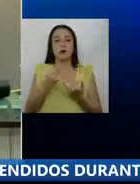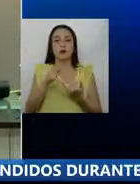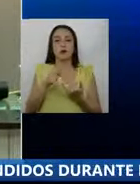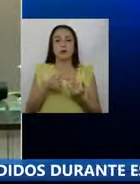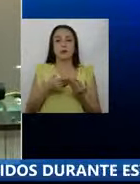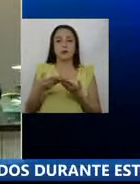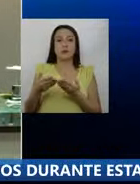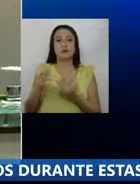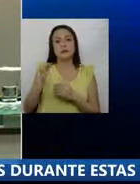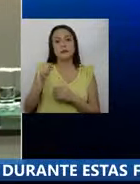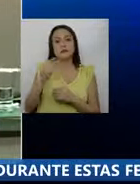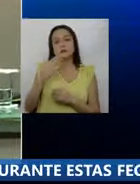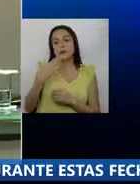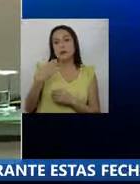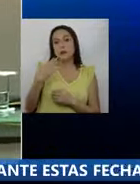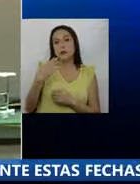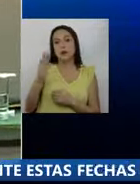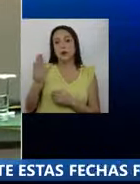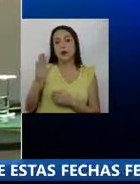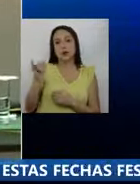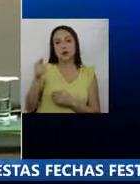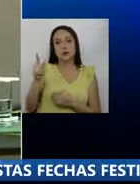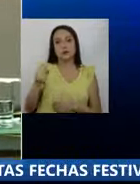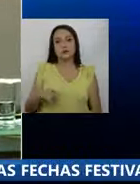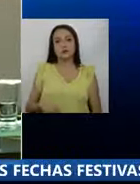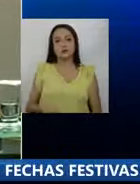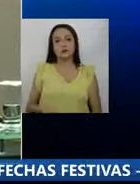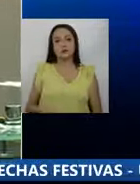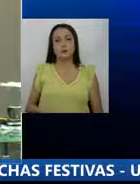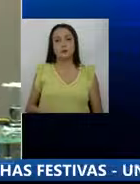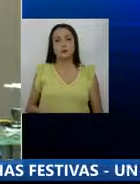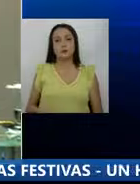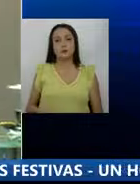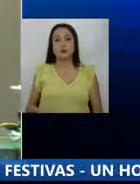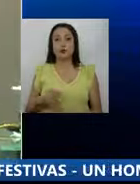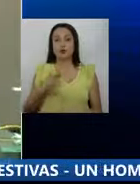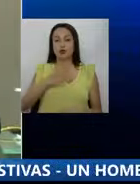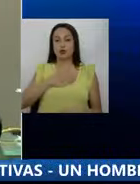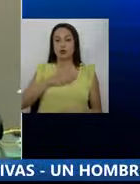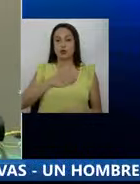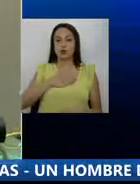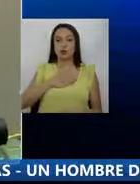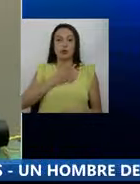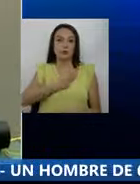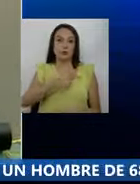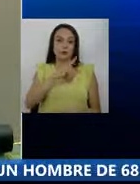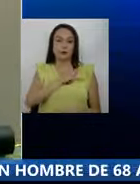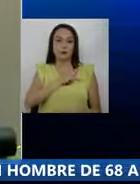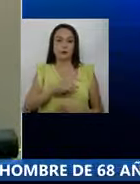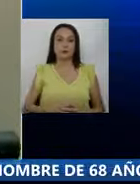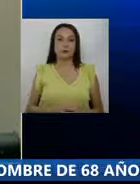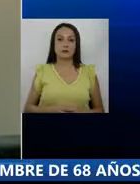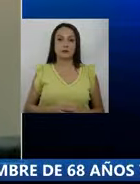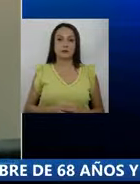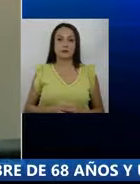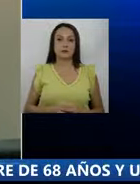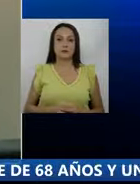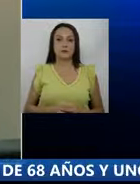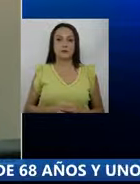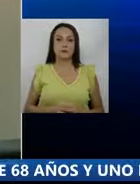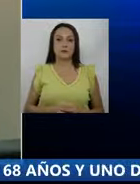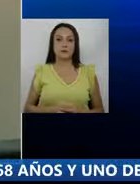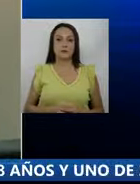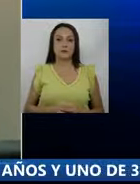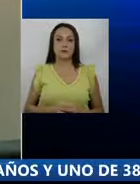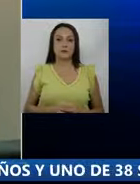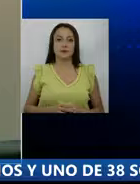Sí, muchas gracias, don José Luis. Yo en lo personal me imagino que mis compañeros y compañeras